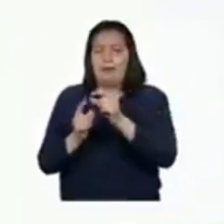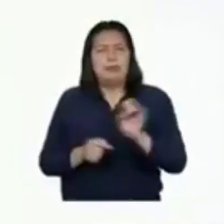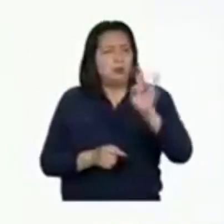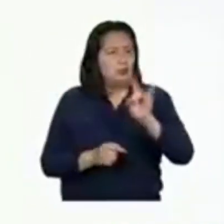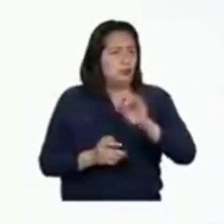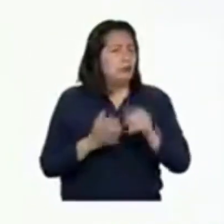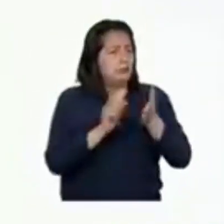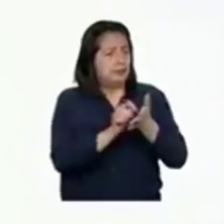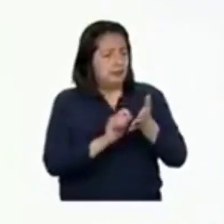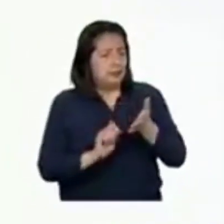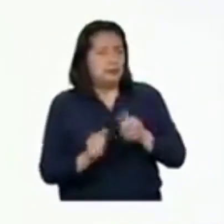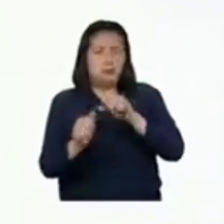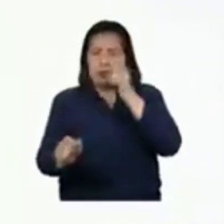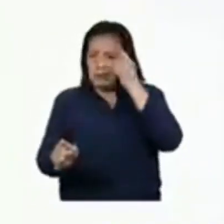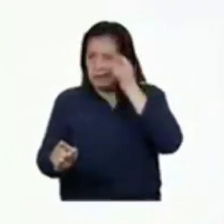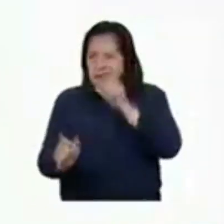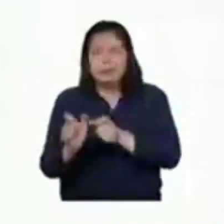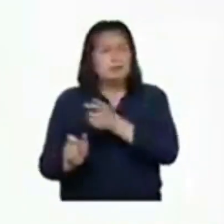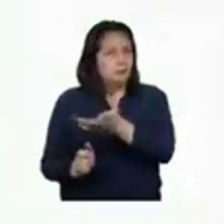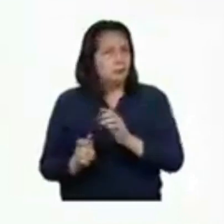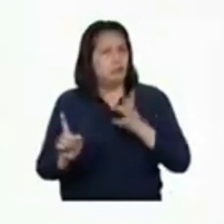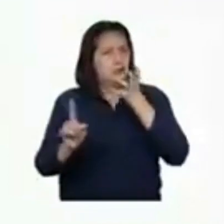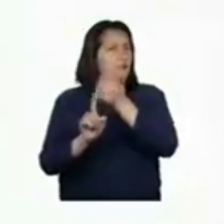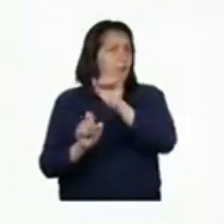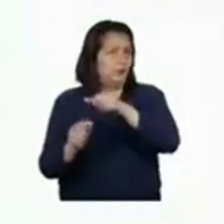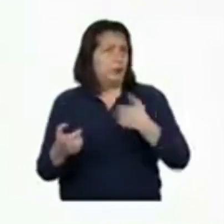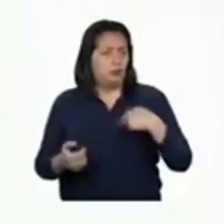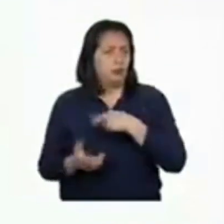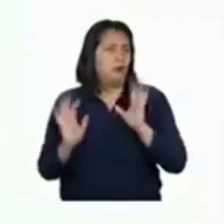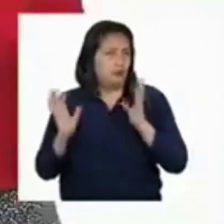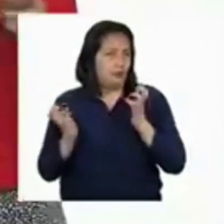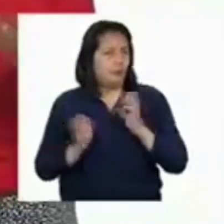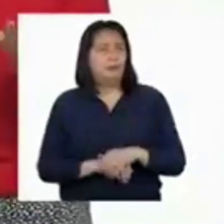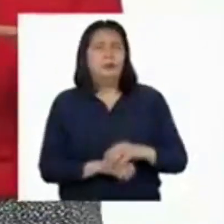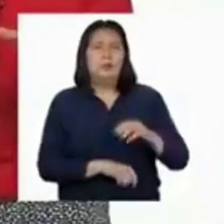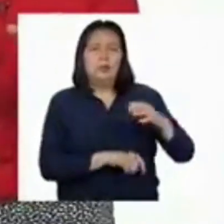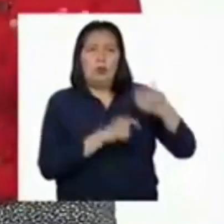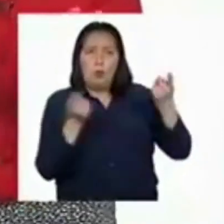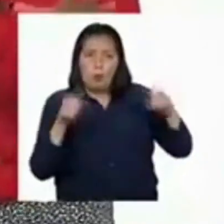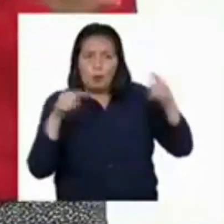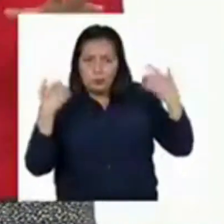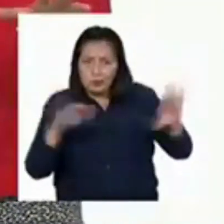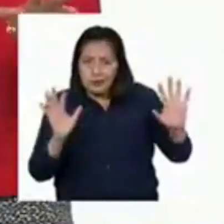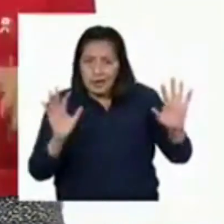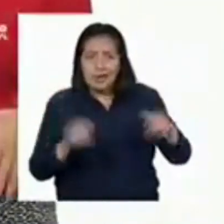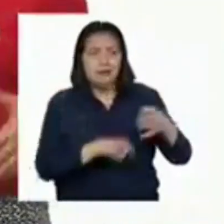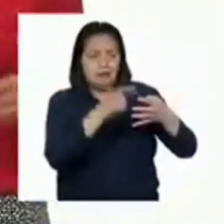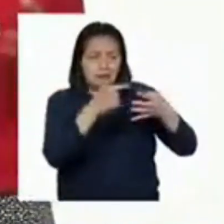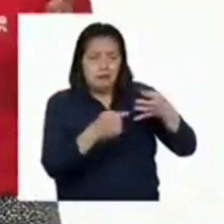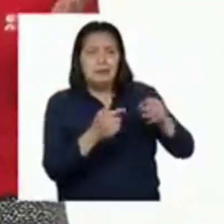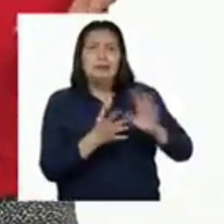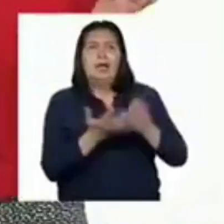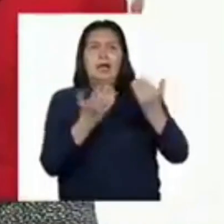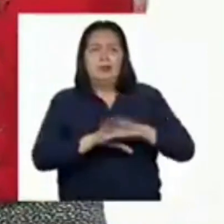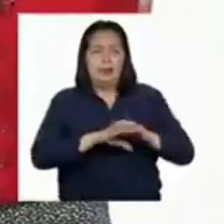para que el texto final sea comprensible y logre el propósito que hayamos definido. Una vez que tengamos definidos esos puntos, pasamos